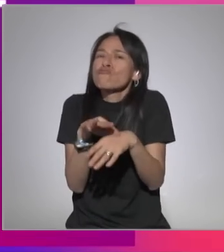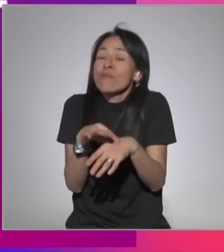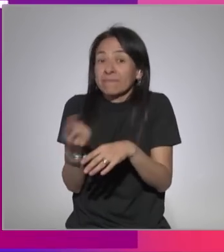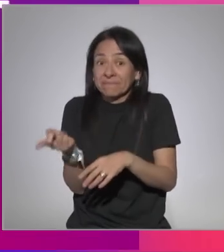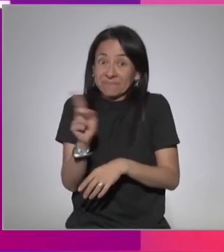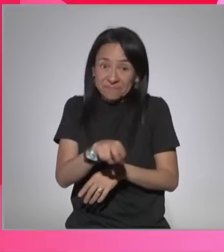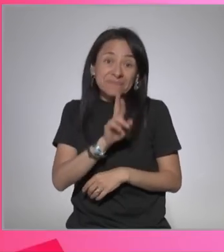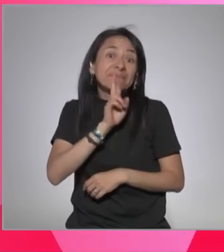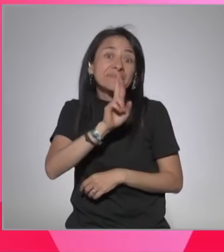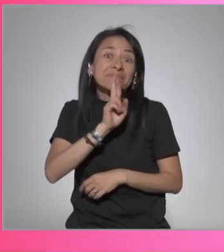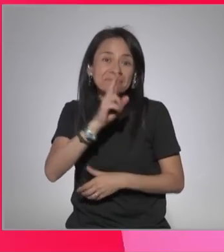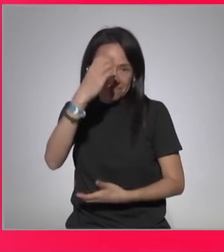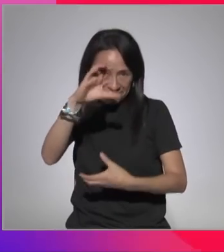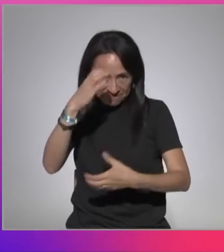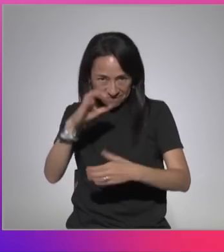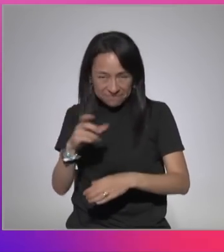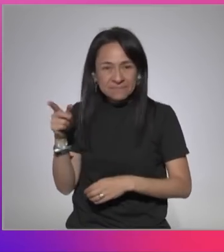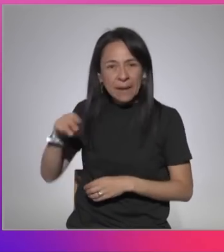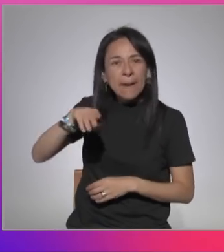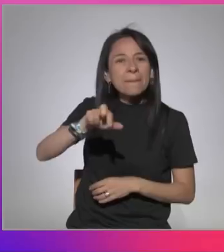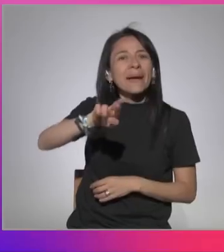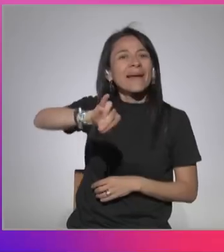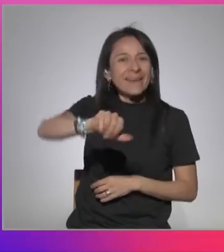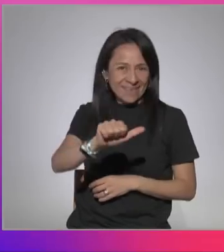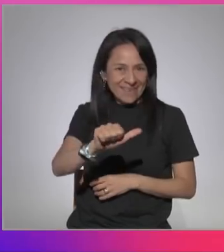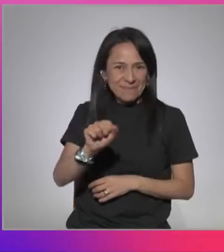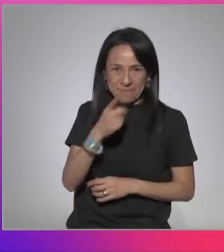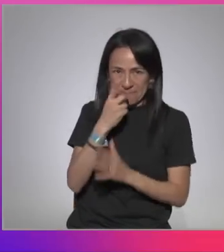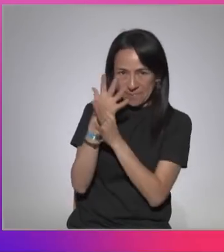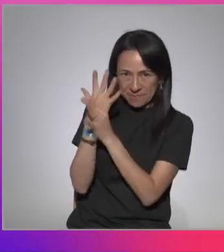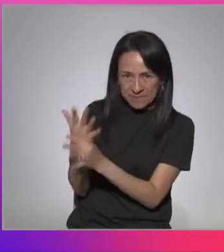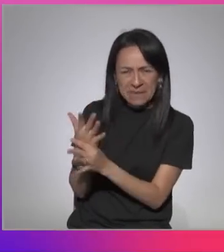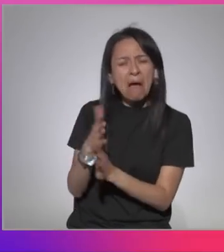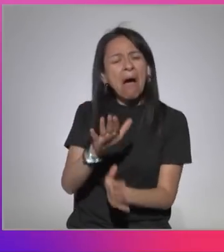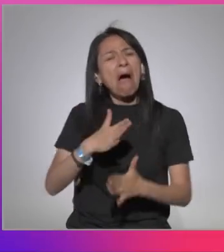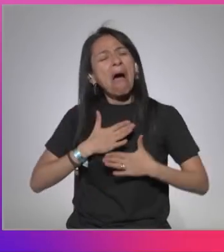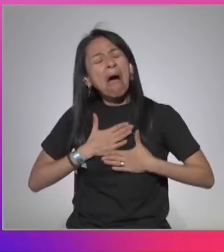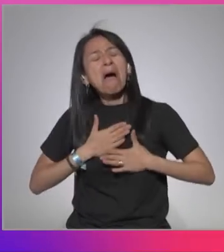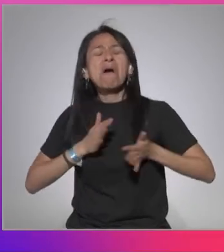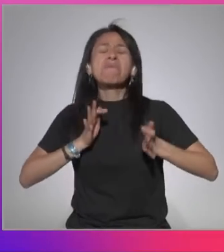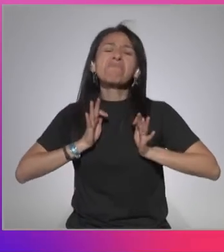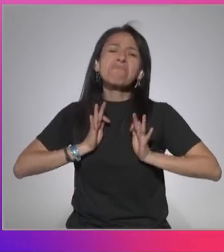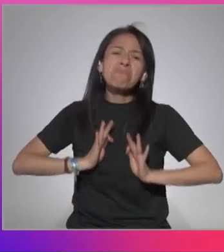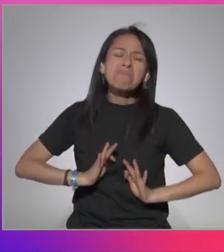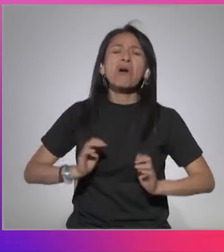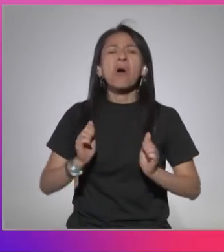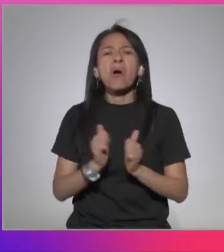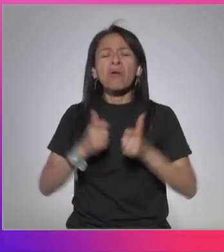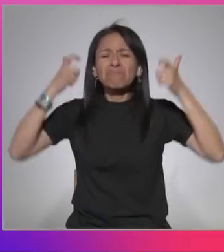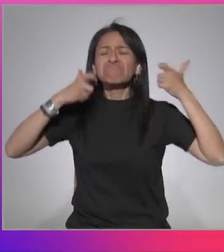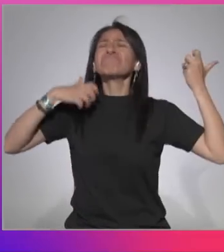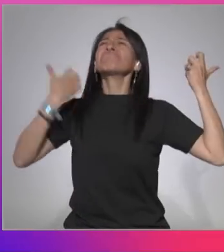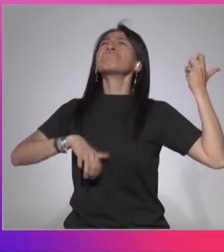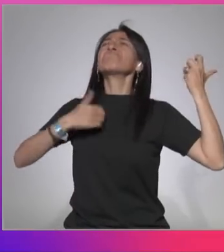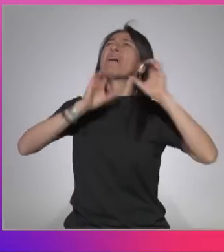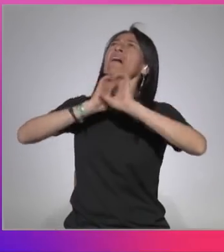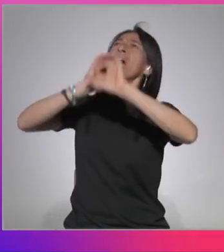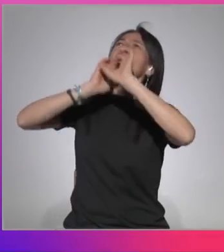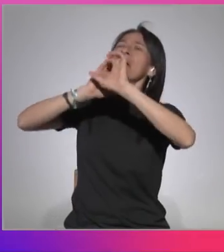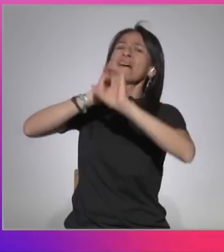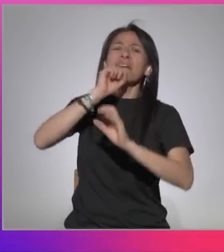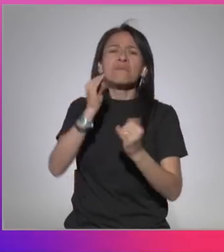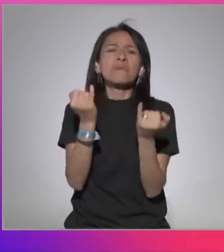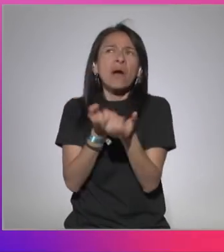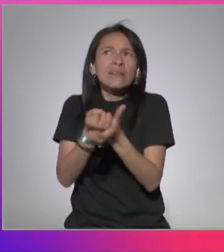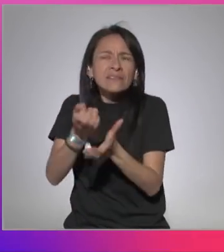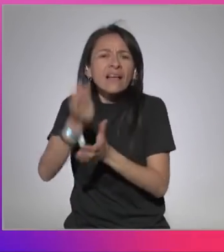lo compartimos. María Teresa II. Con tranquilidad, con serenatas, viajes y consultas